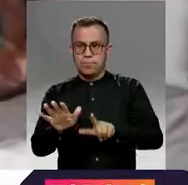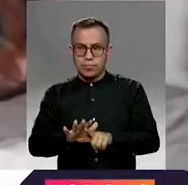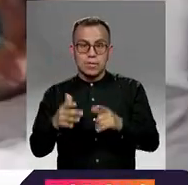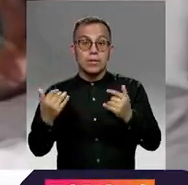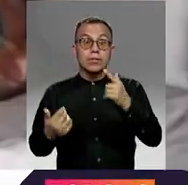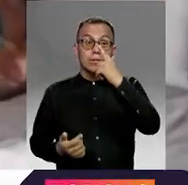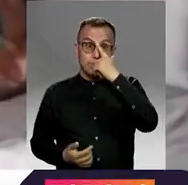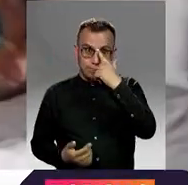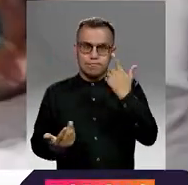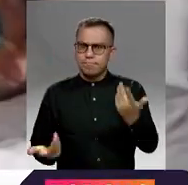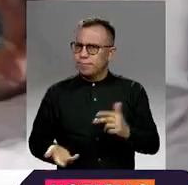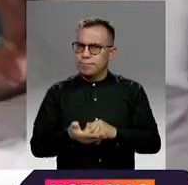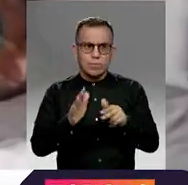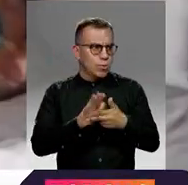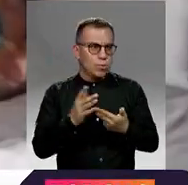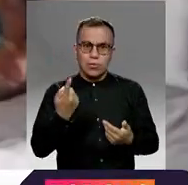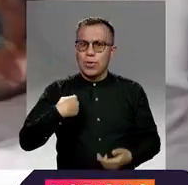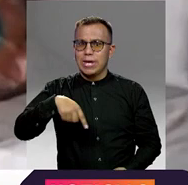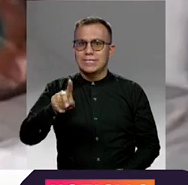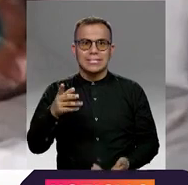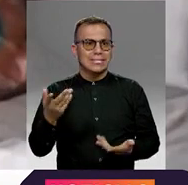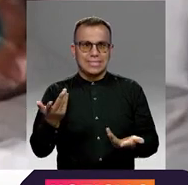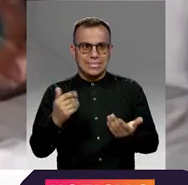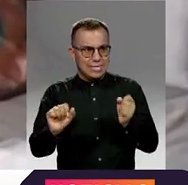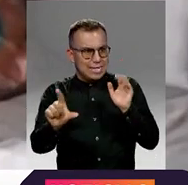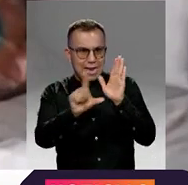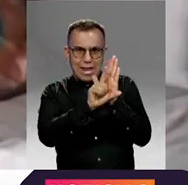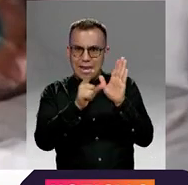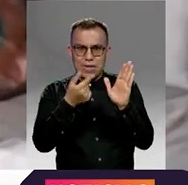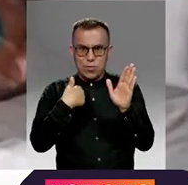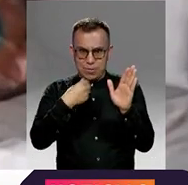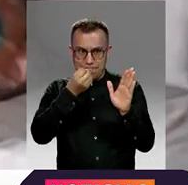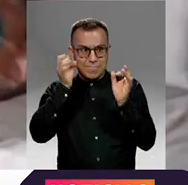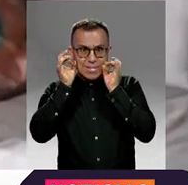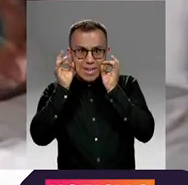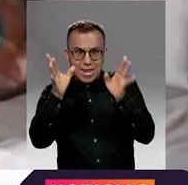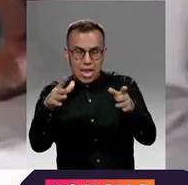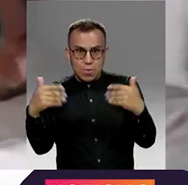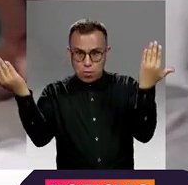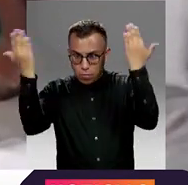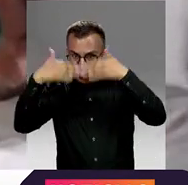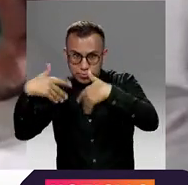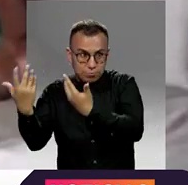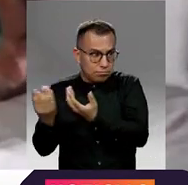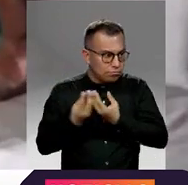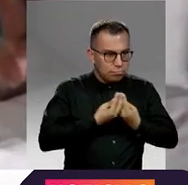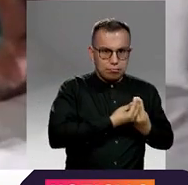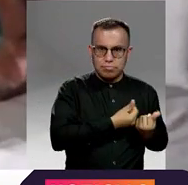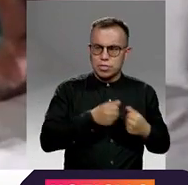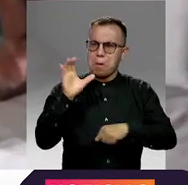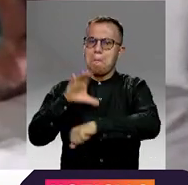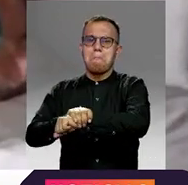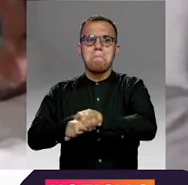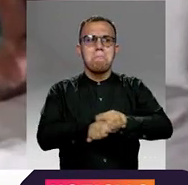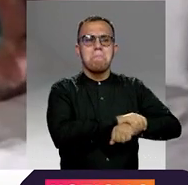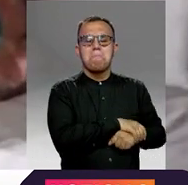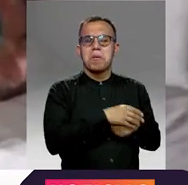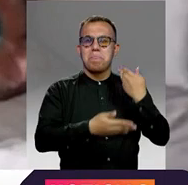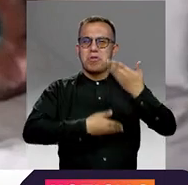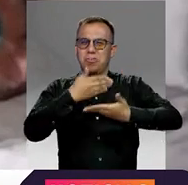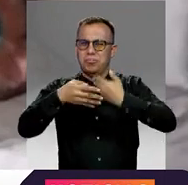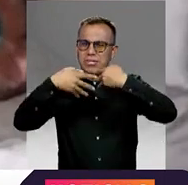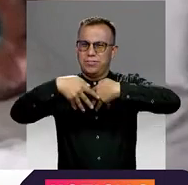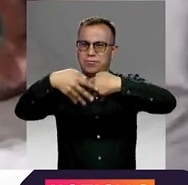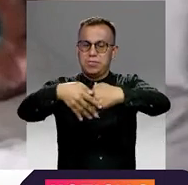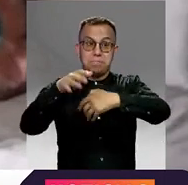¿Dónde las tuvieron? No es legal, es un crimen tener personas escondidas después de haberlas detenido en medio de una